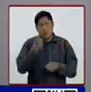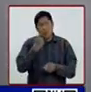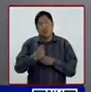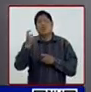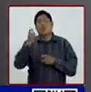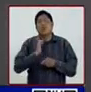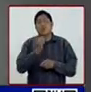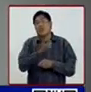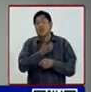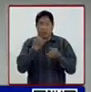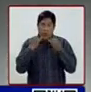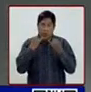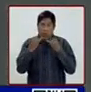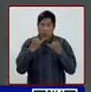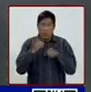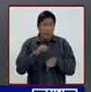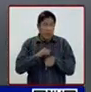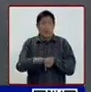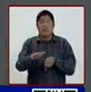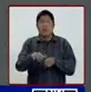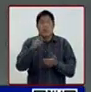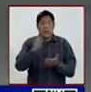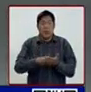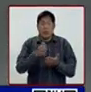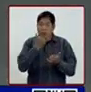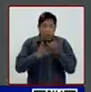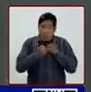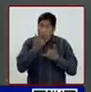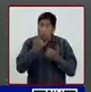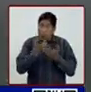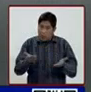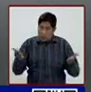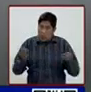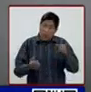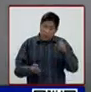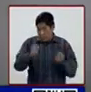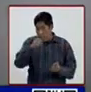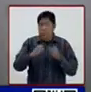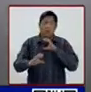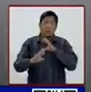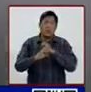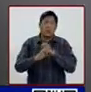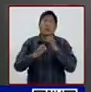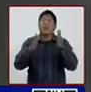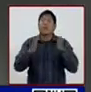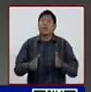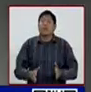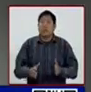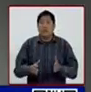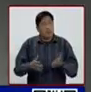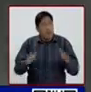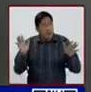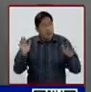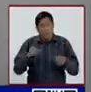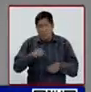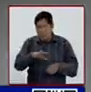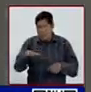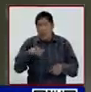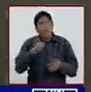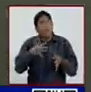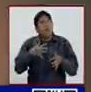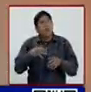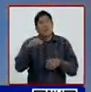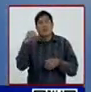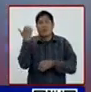nuestros reporteros al día que nos enviaron estas imágenes los vehículos de transporte pesado llevan o lleva ya en el lugar